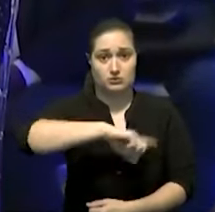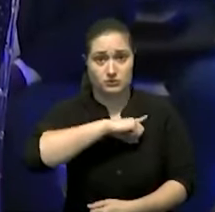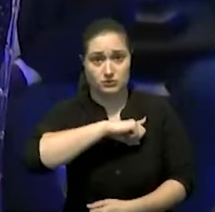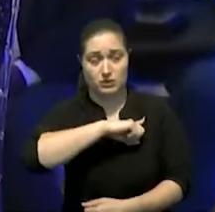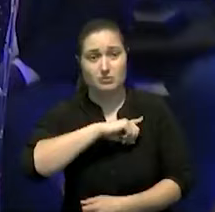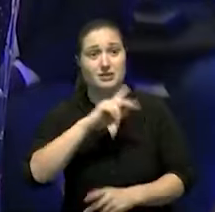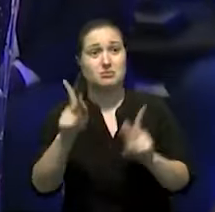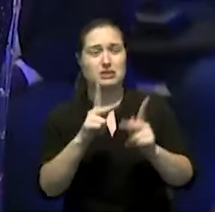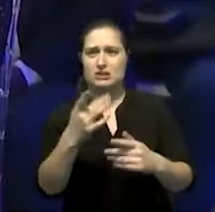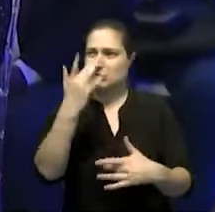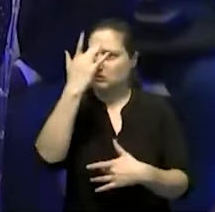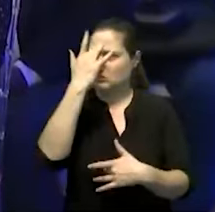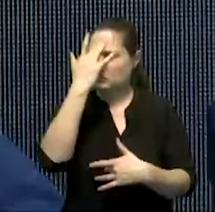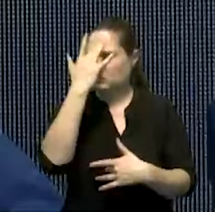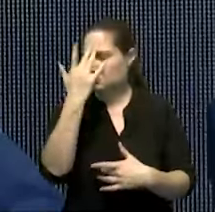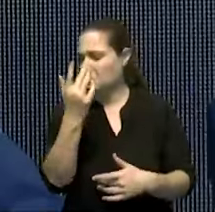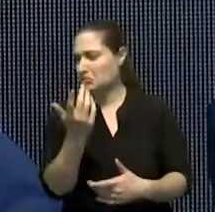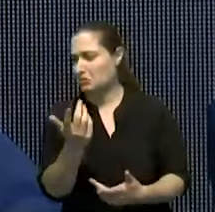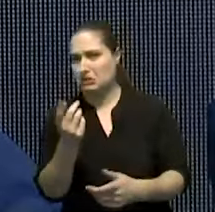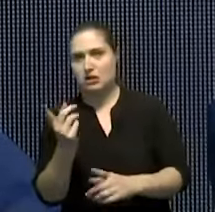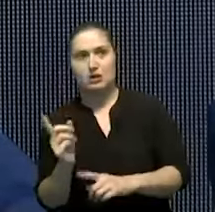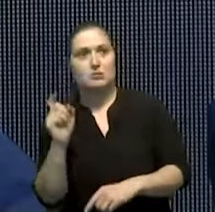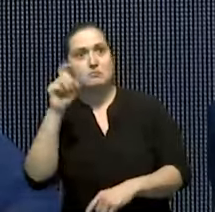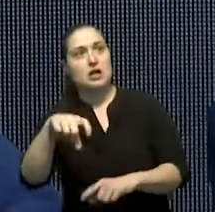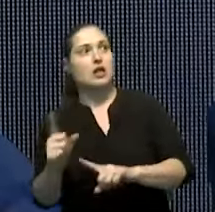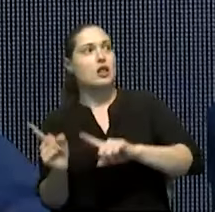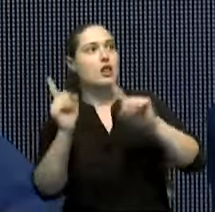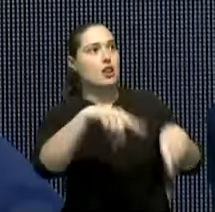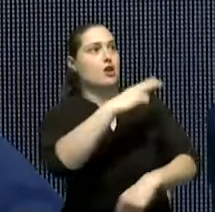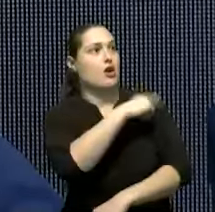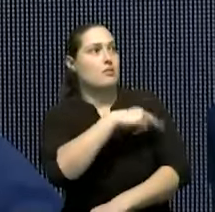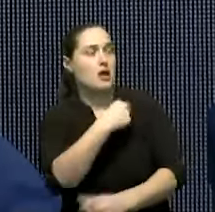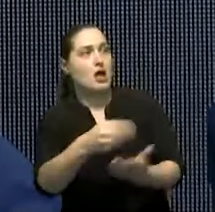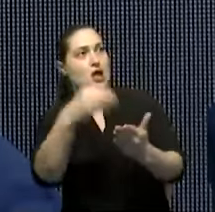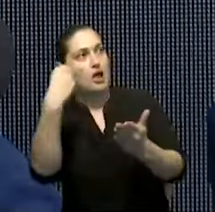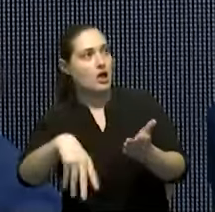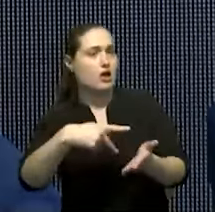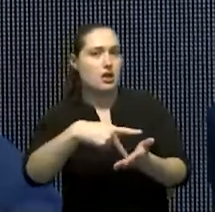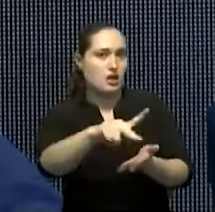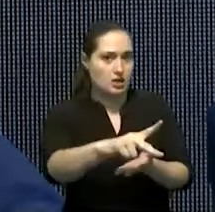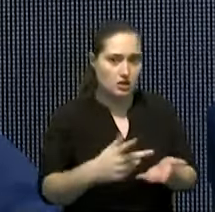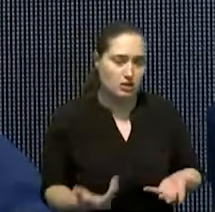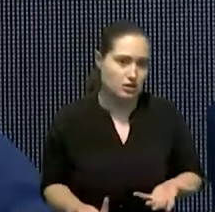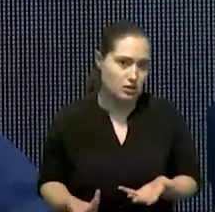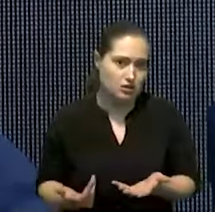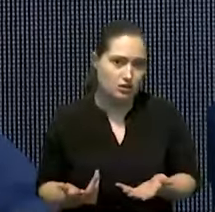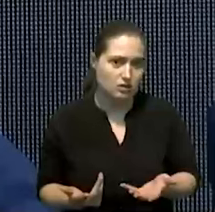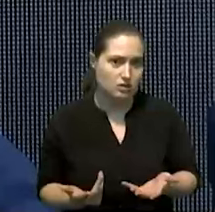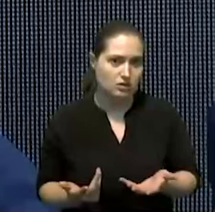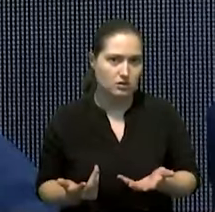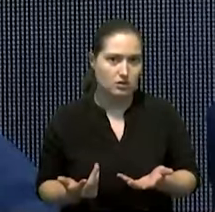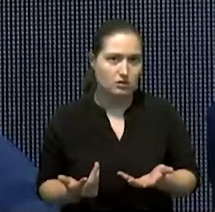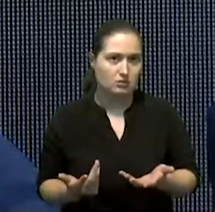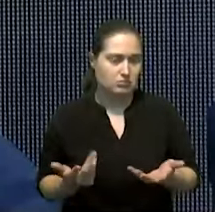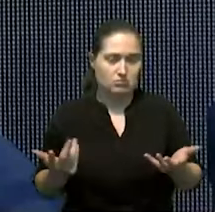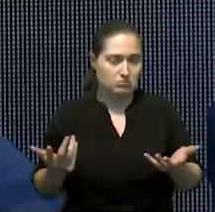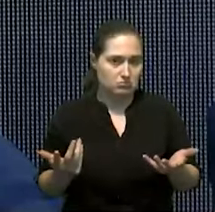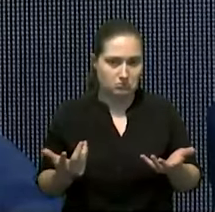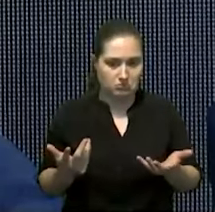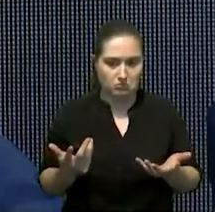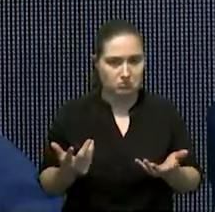que llegar a los hospitales cuando cuando ya la enfermedad está en en en pleno apogeo